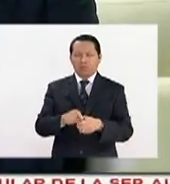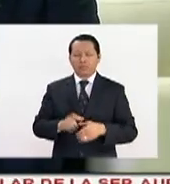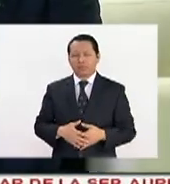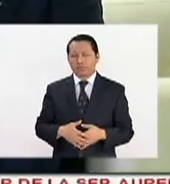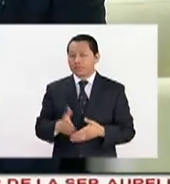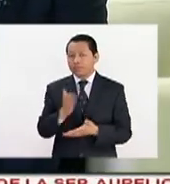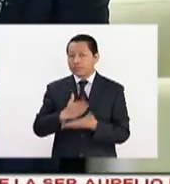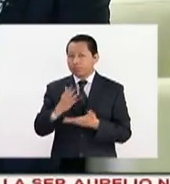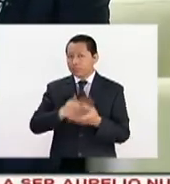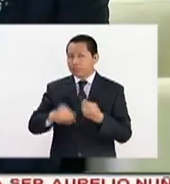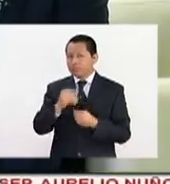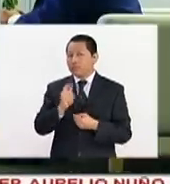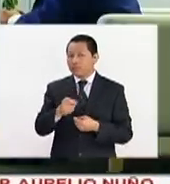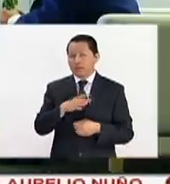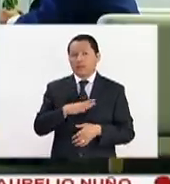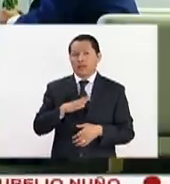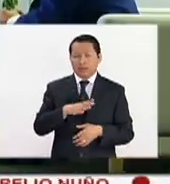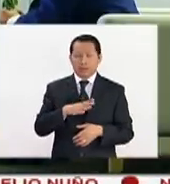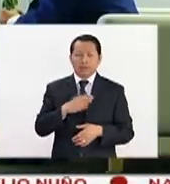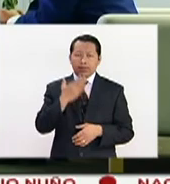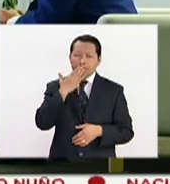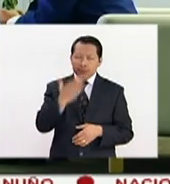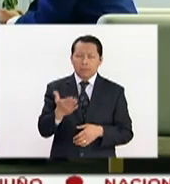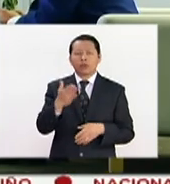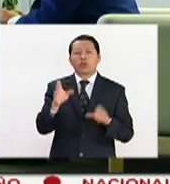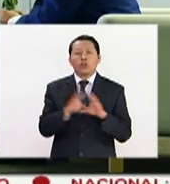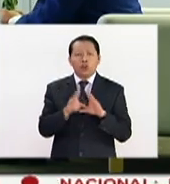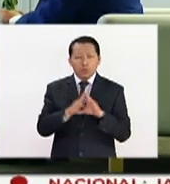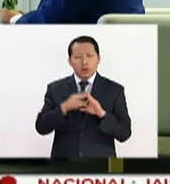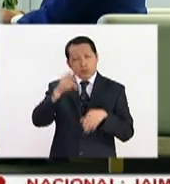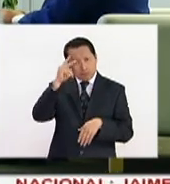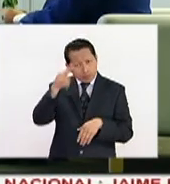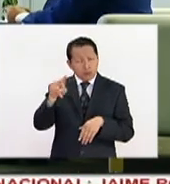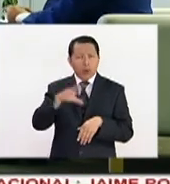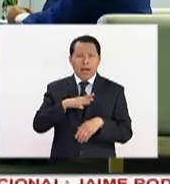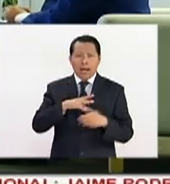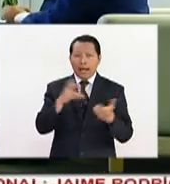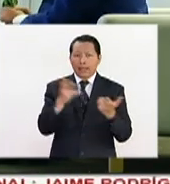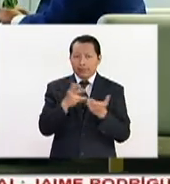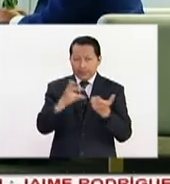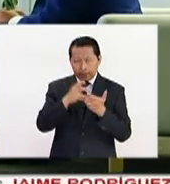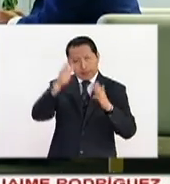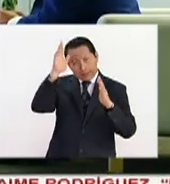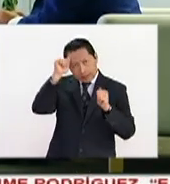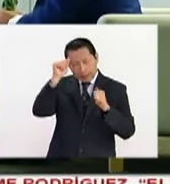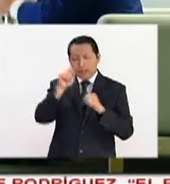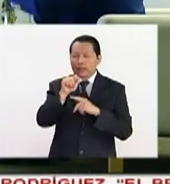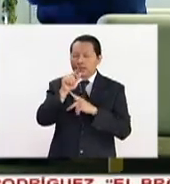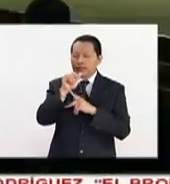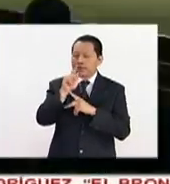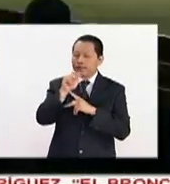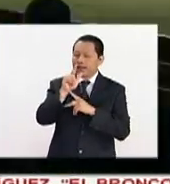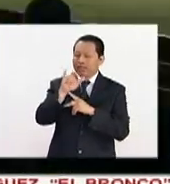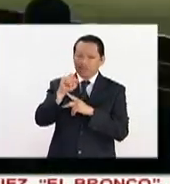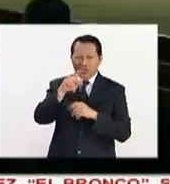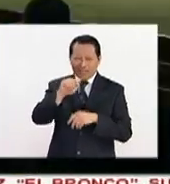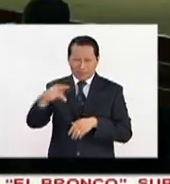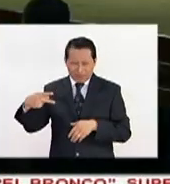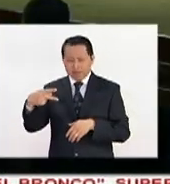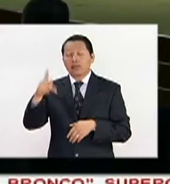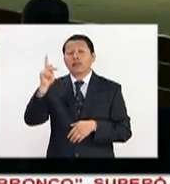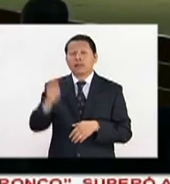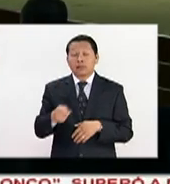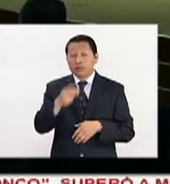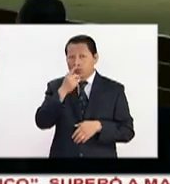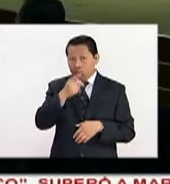Por otra parte, celebró la integración de México en el relanzamiento del Tratado de Asociación Transpacífico 11 y aseguró que